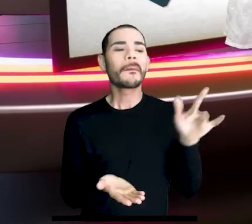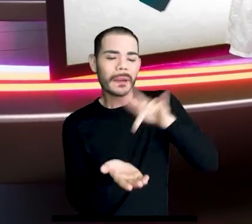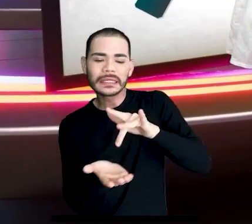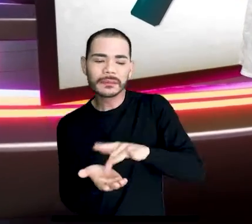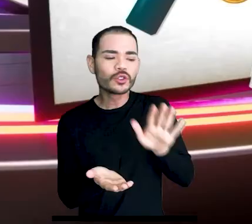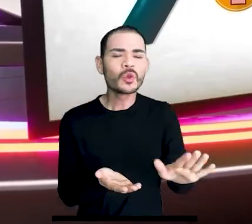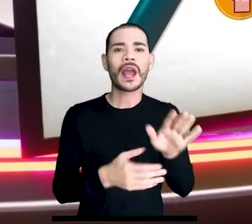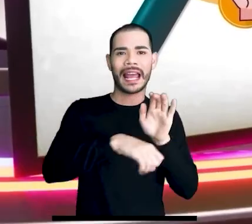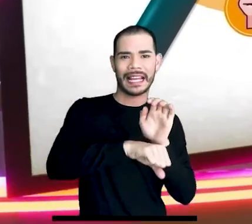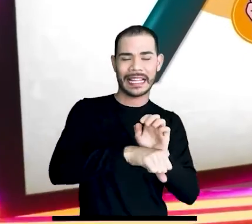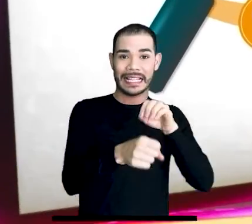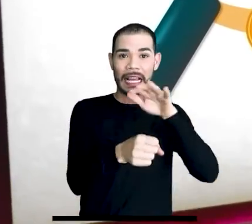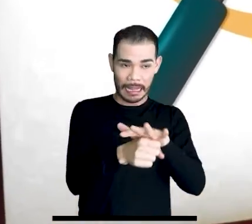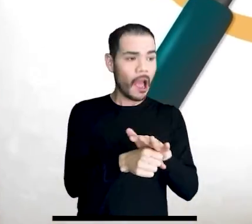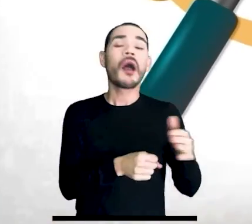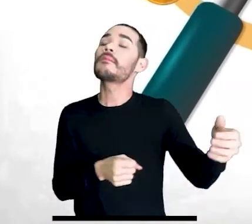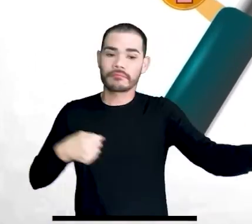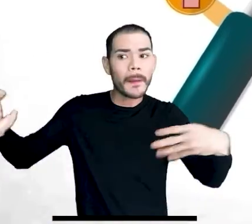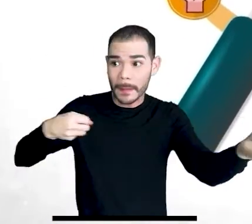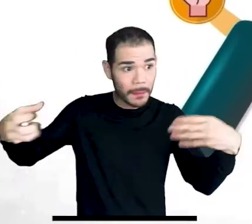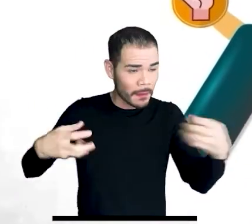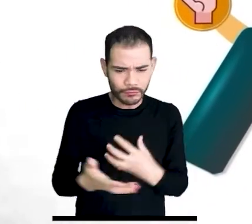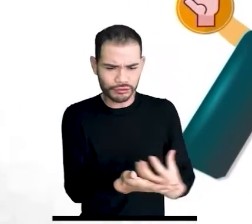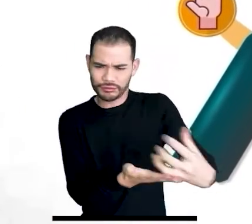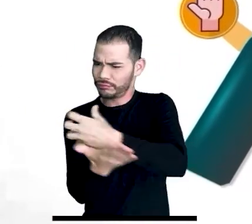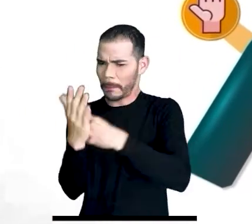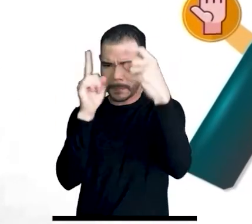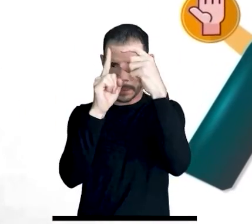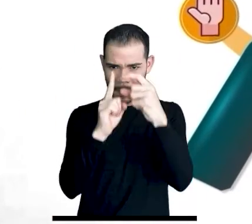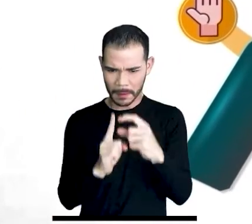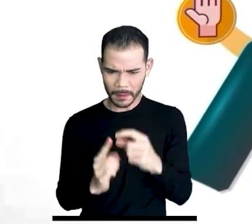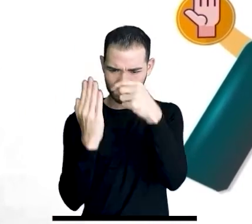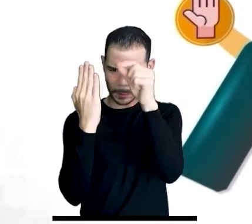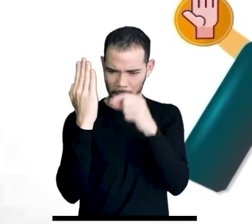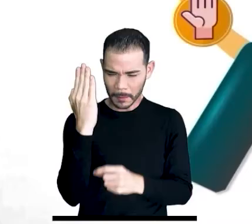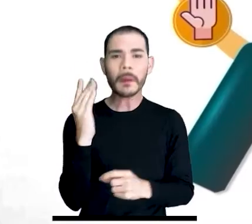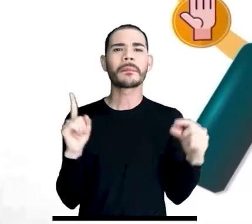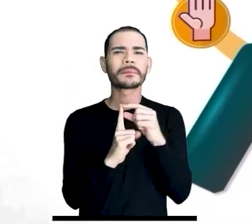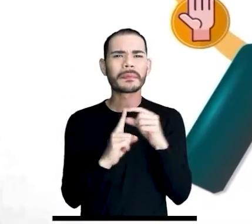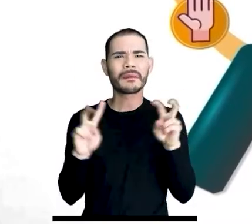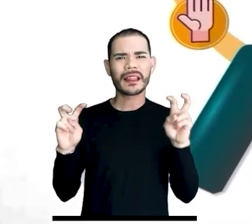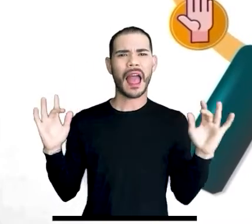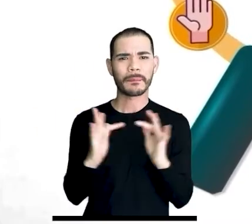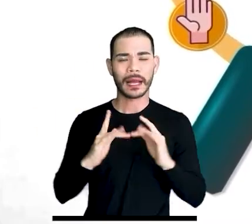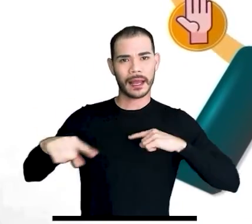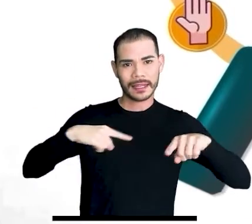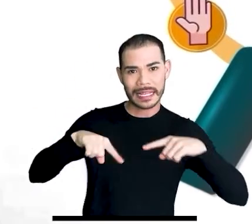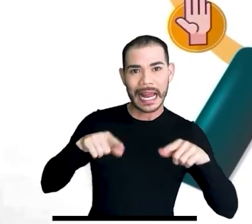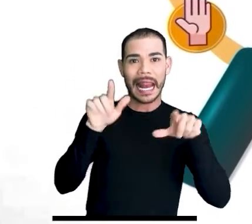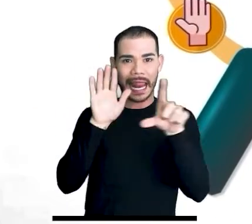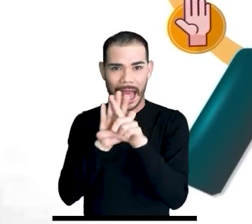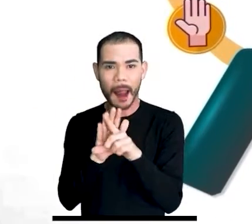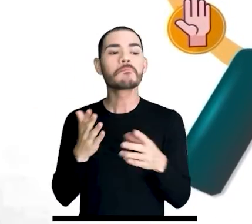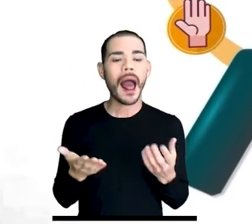glosario. Con la participación de las entidades distritales, estamos realizando un glosario de términos de uso frecuente en textos